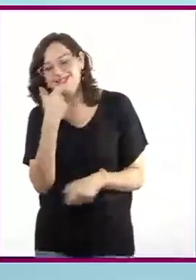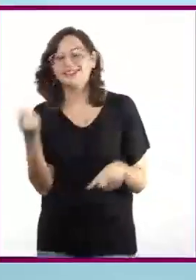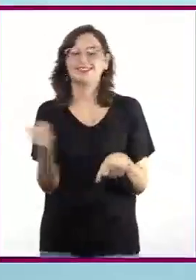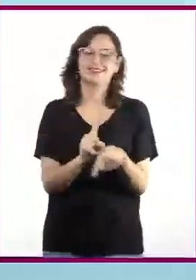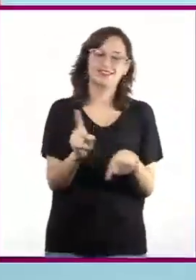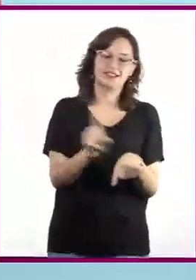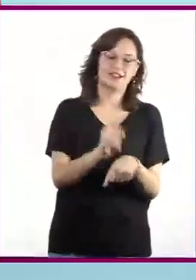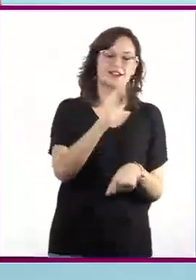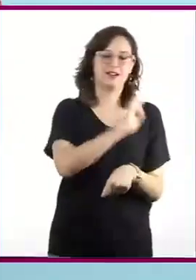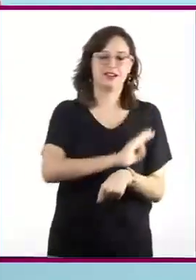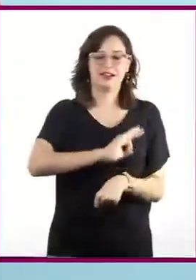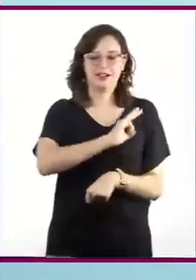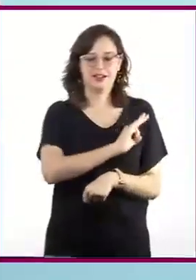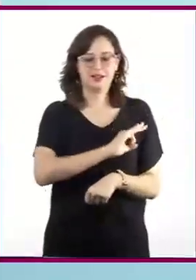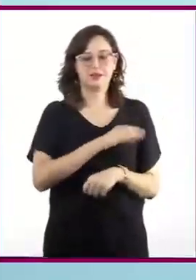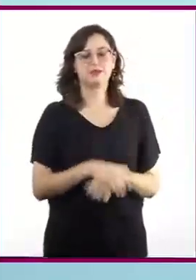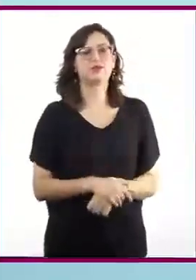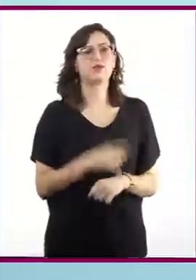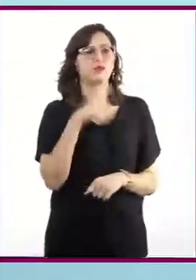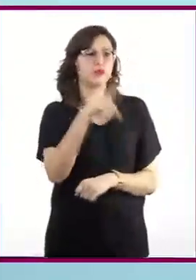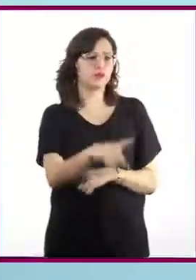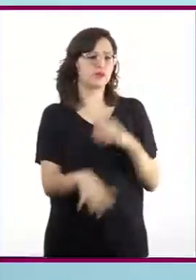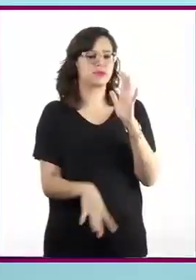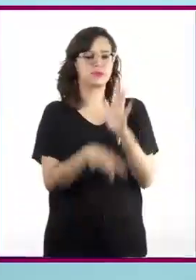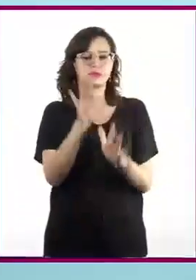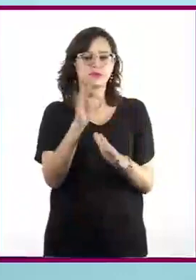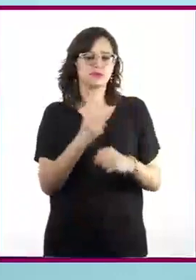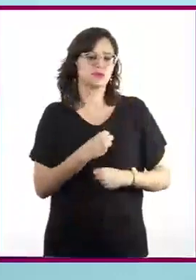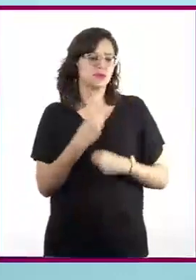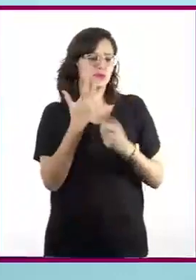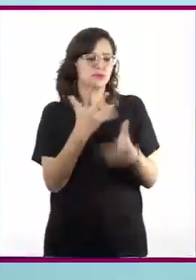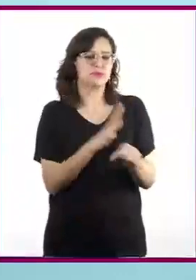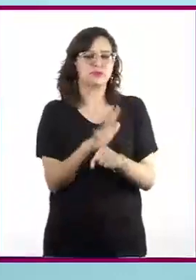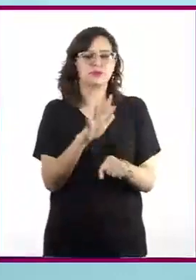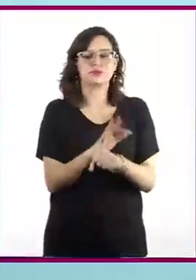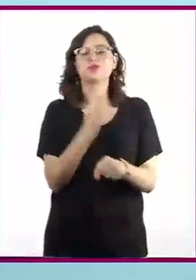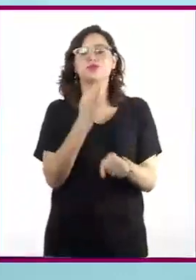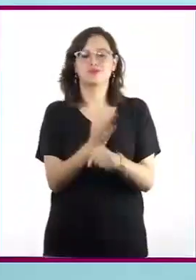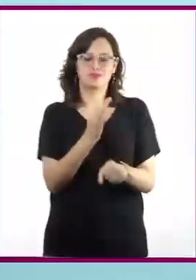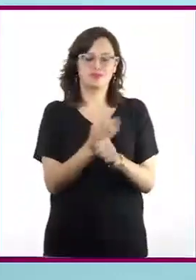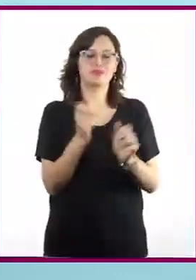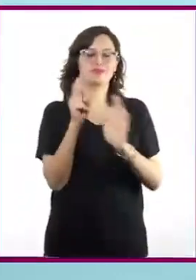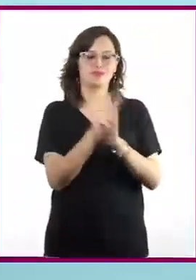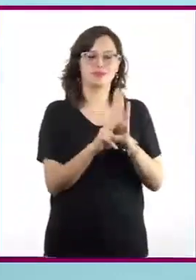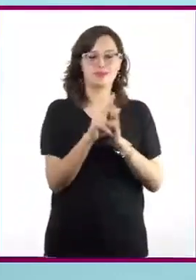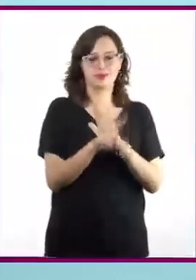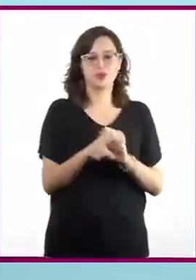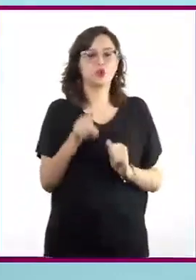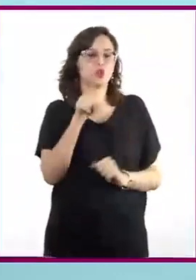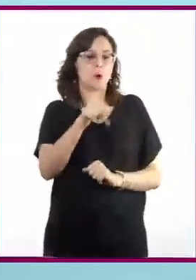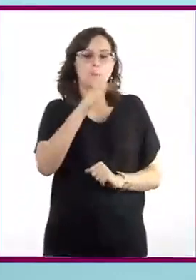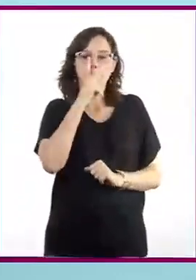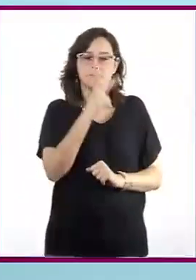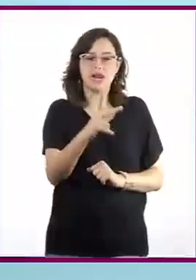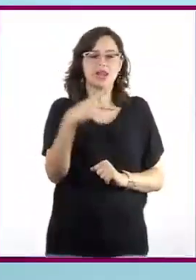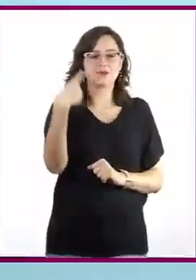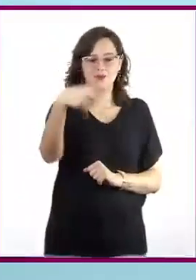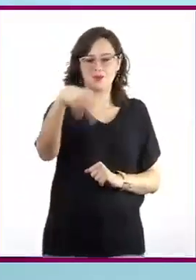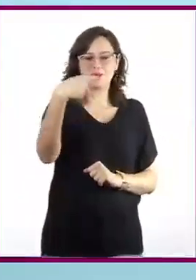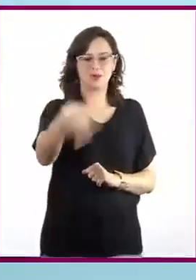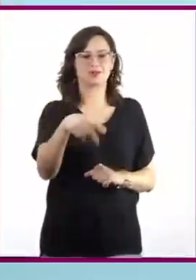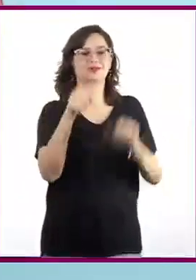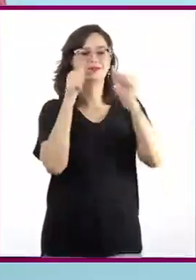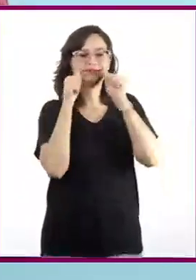Finalmente, para saber cómo podrían elegir poemas para leer, les dejamos el video titulado En sus propias palabras. Pongan